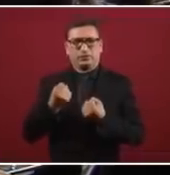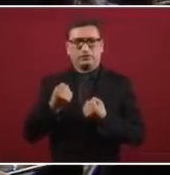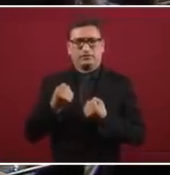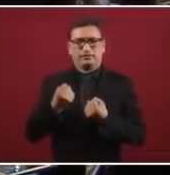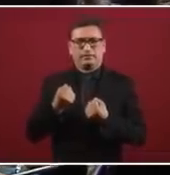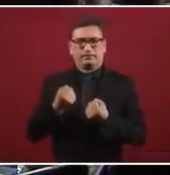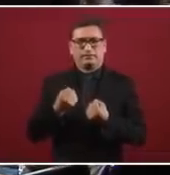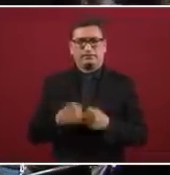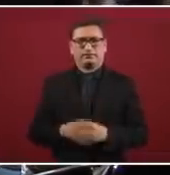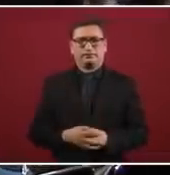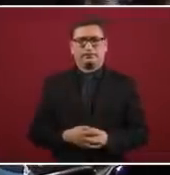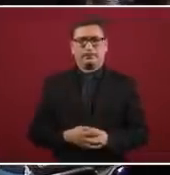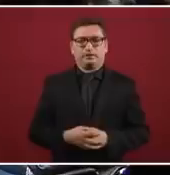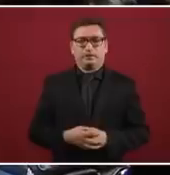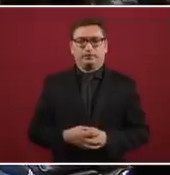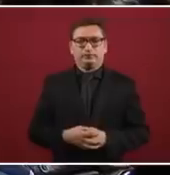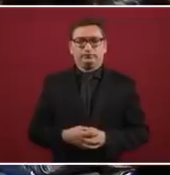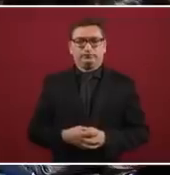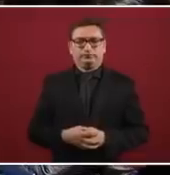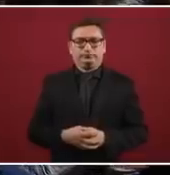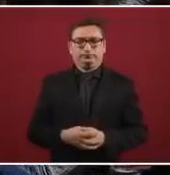y